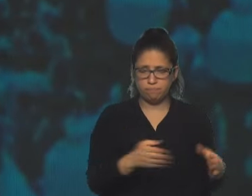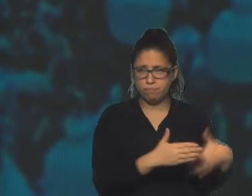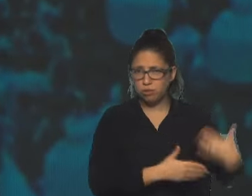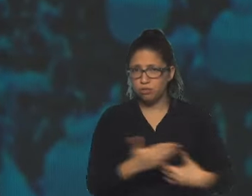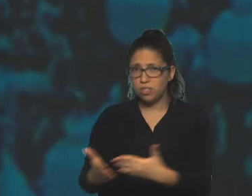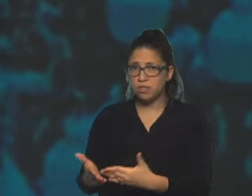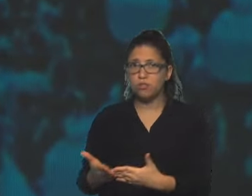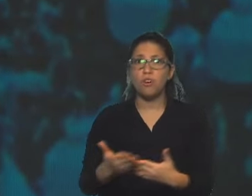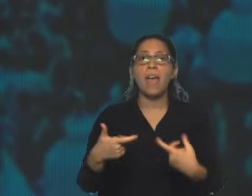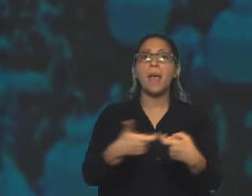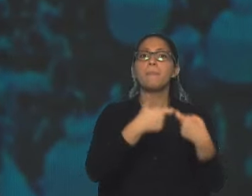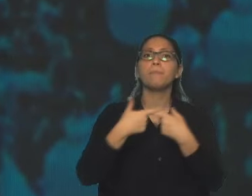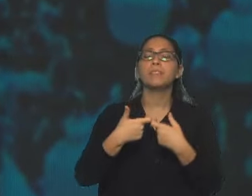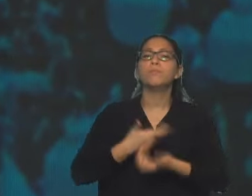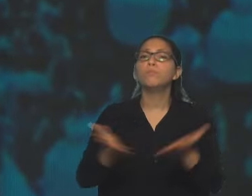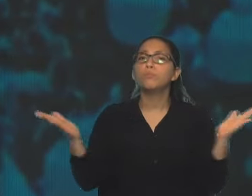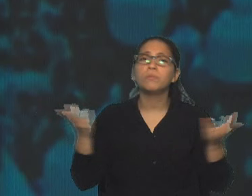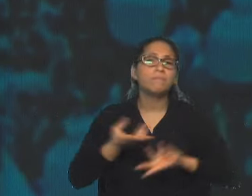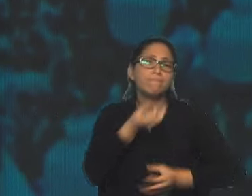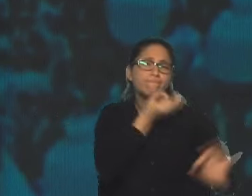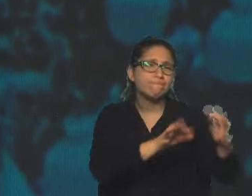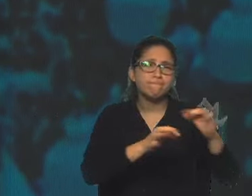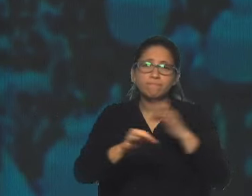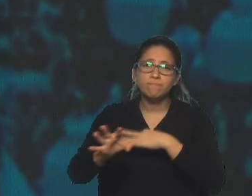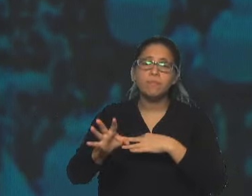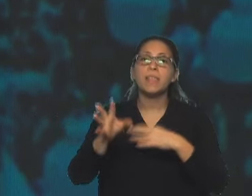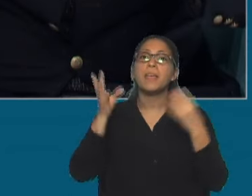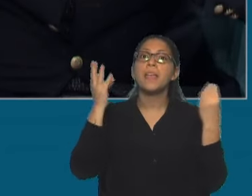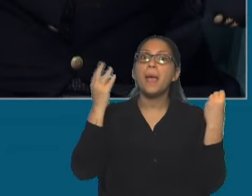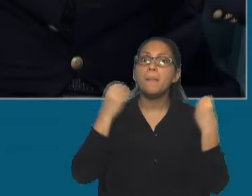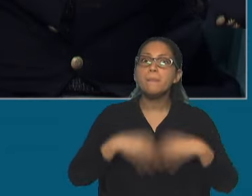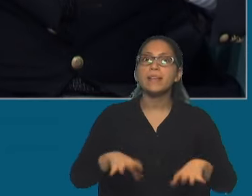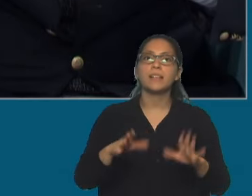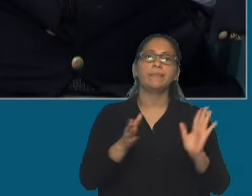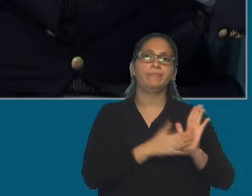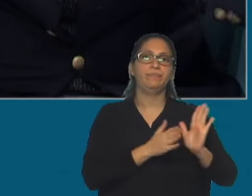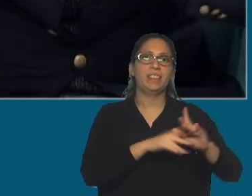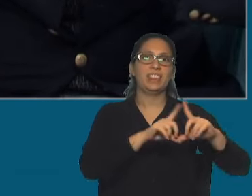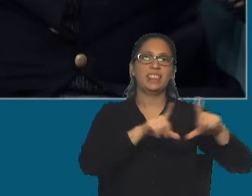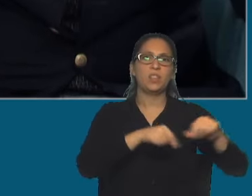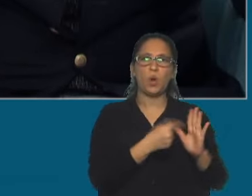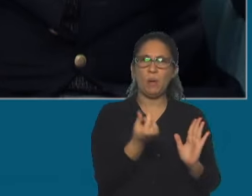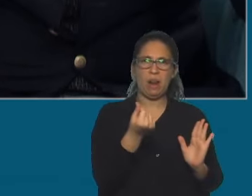se venden las empresas públicas y empiezan a comprar con títulos depreciados